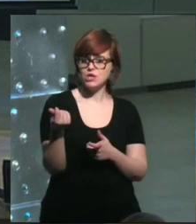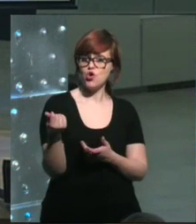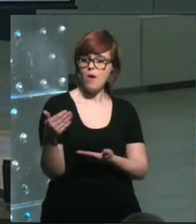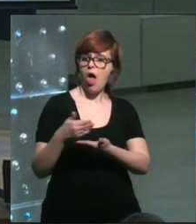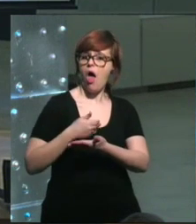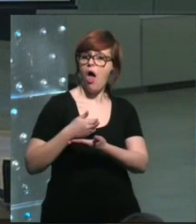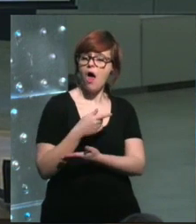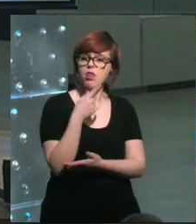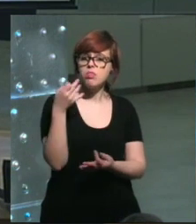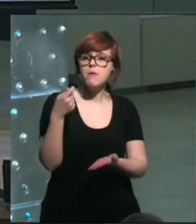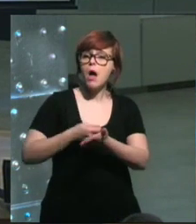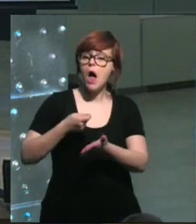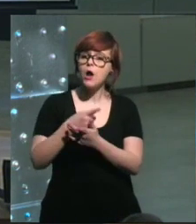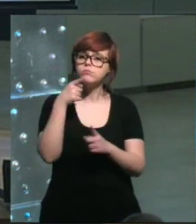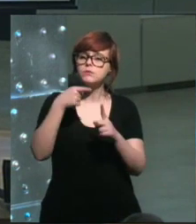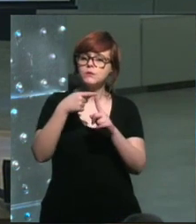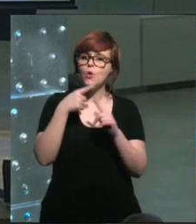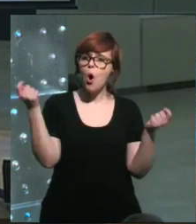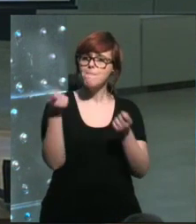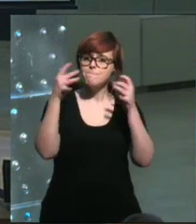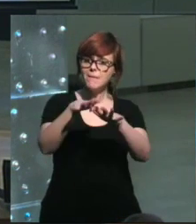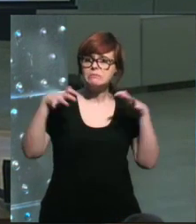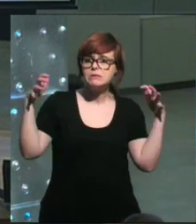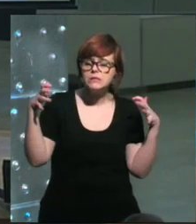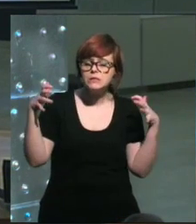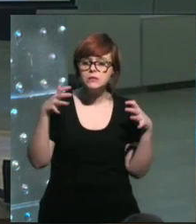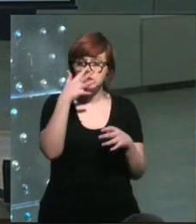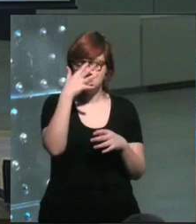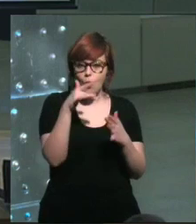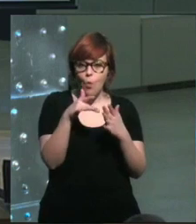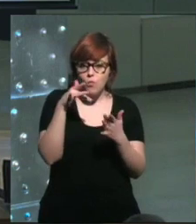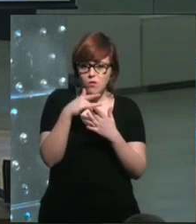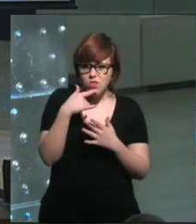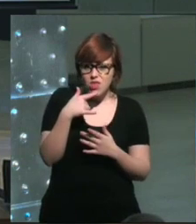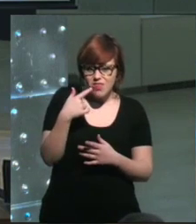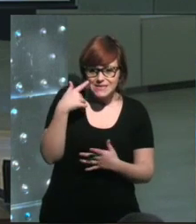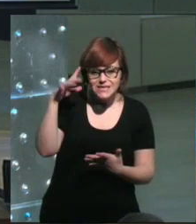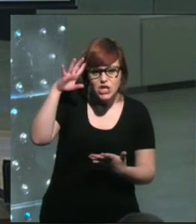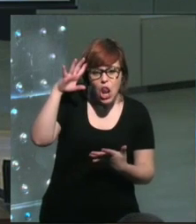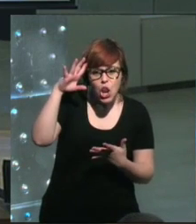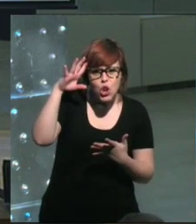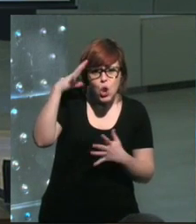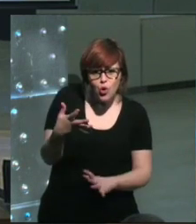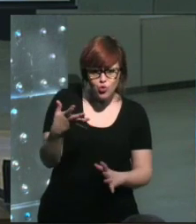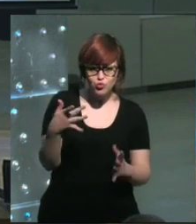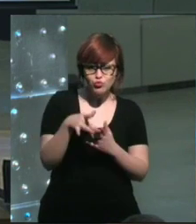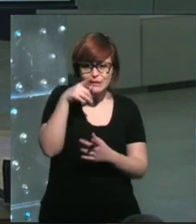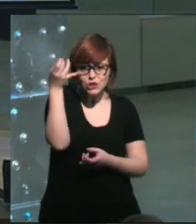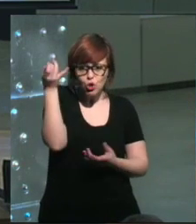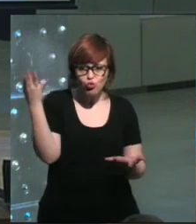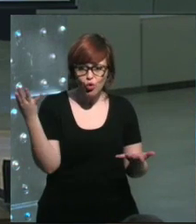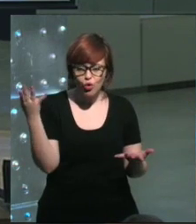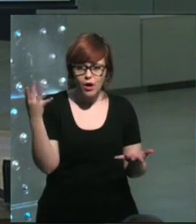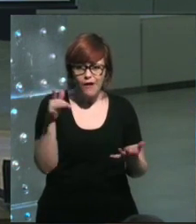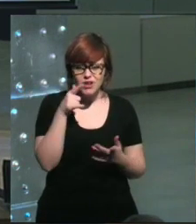políticos. Y me acuerdo perfectamente de que David Axelrod casi se lo come vivo y le dijo: ¿estás loco, eres tonto, qué te pasa? Vamos a ver,